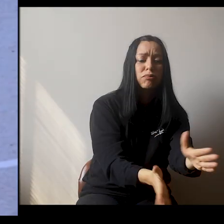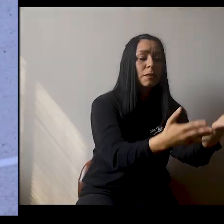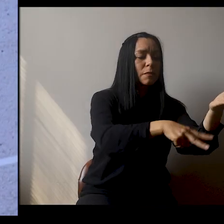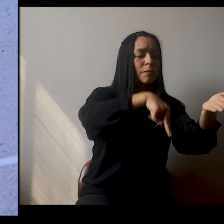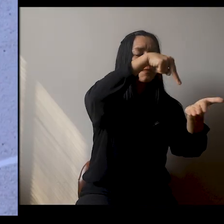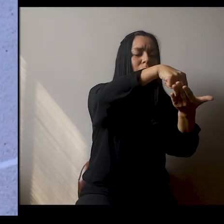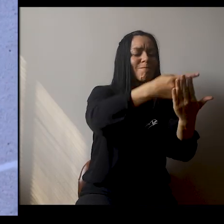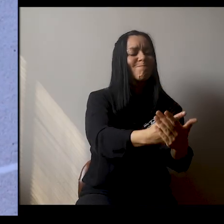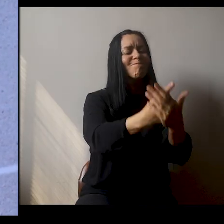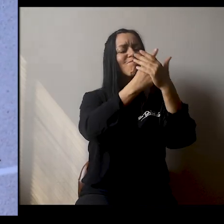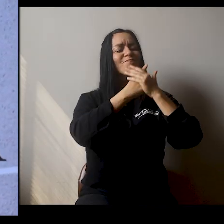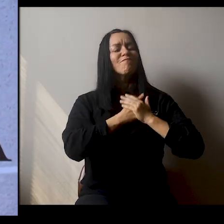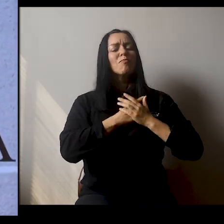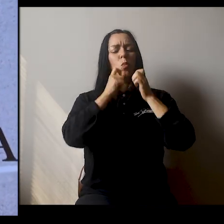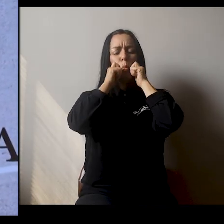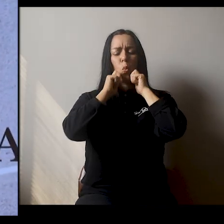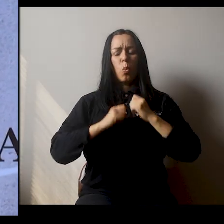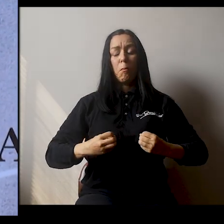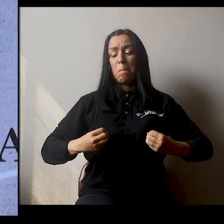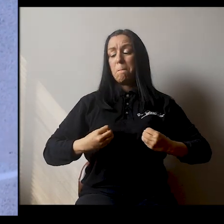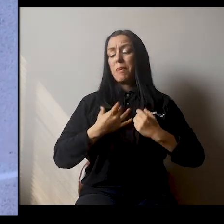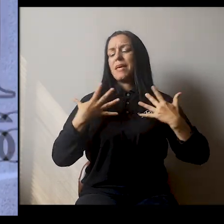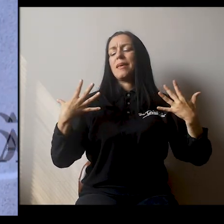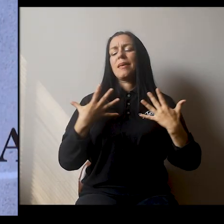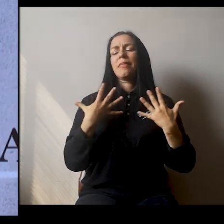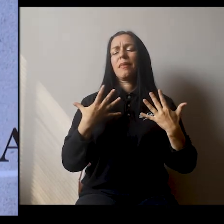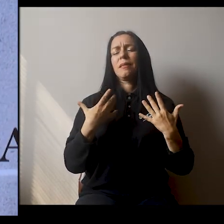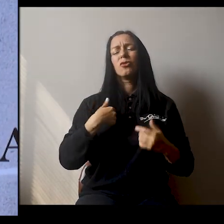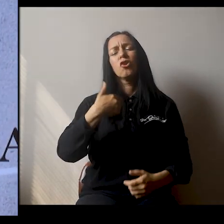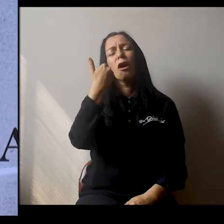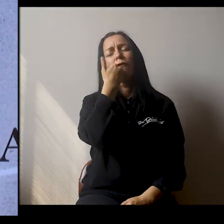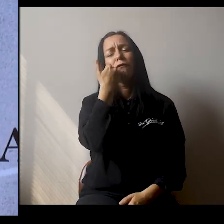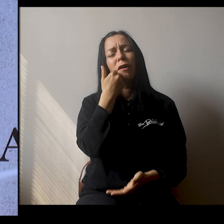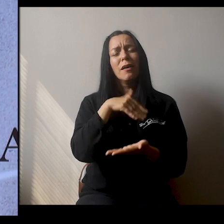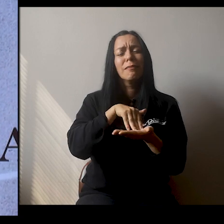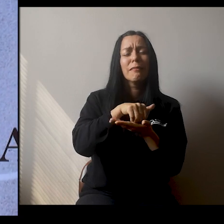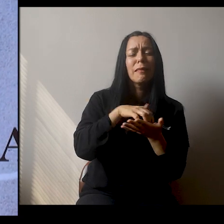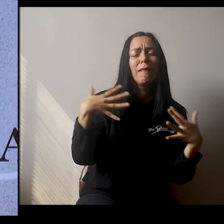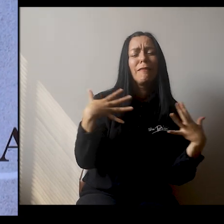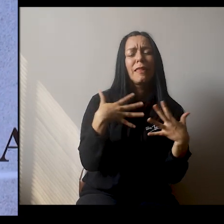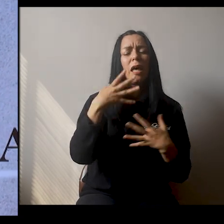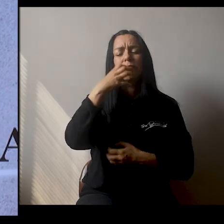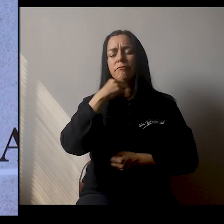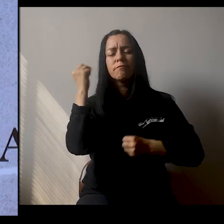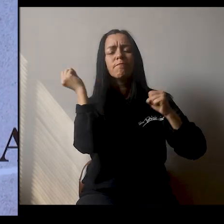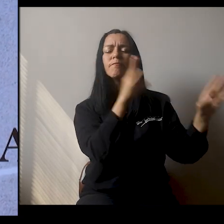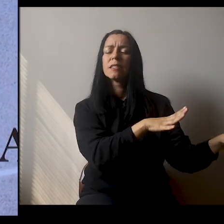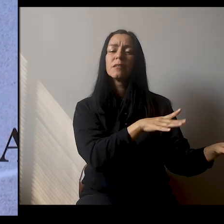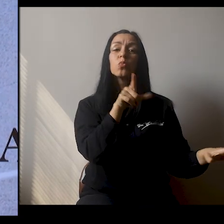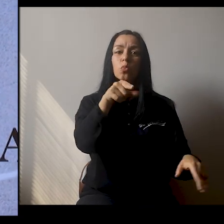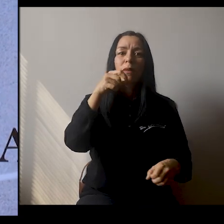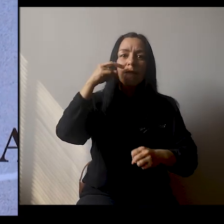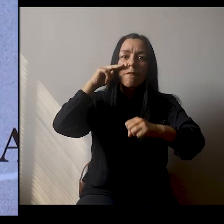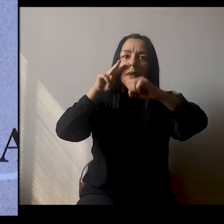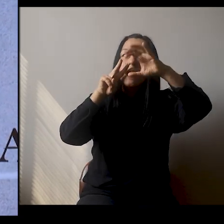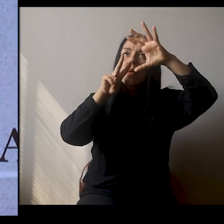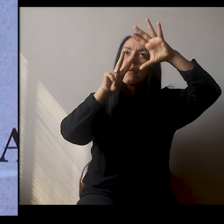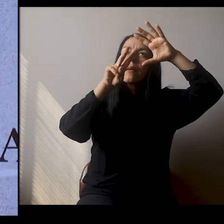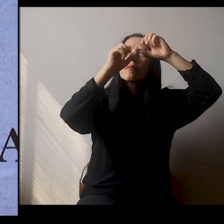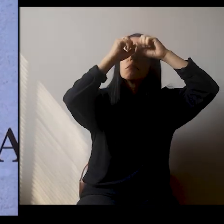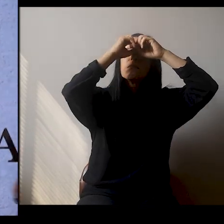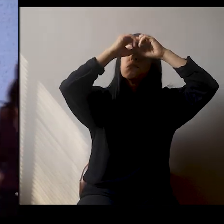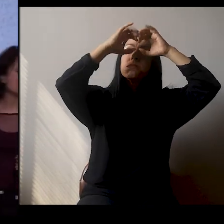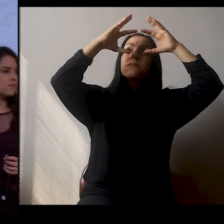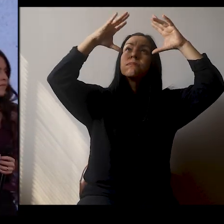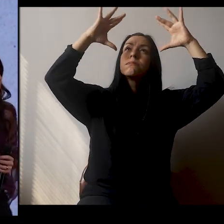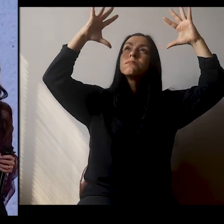la muerte, va a resucitar este cuerpo enfermo, débil, temeroso. Y ustedes con sus ojos de fe